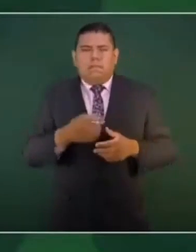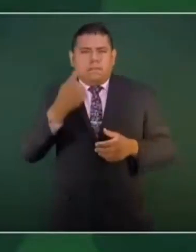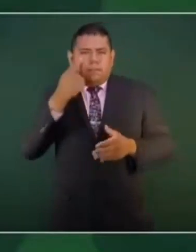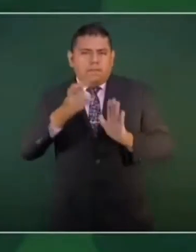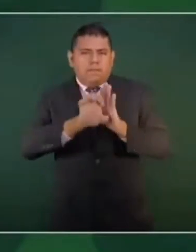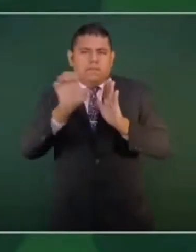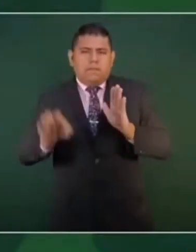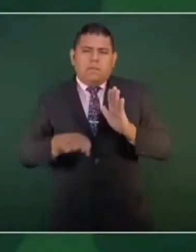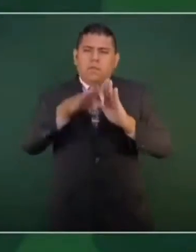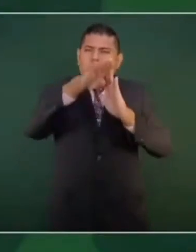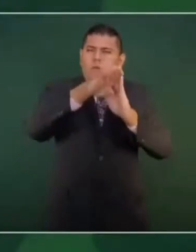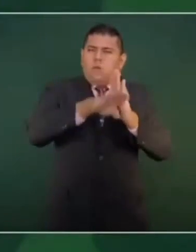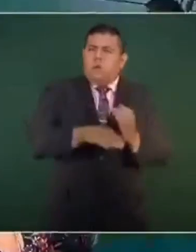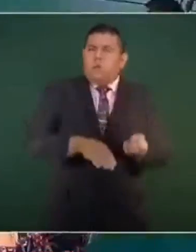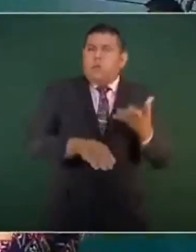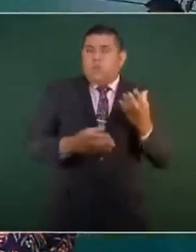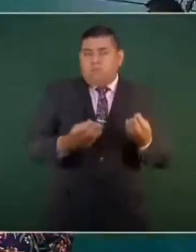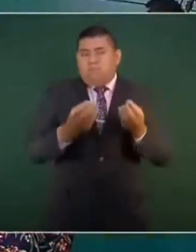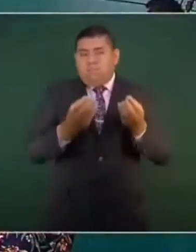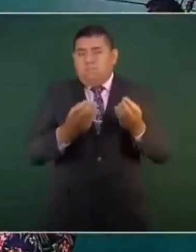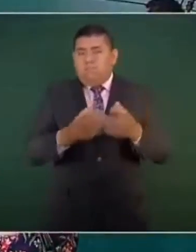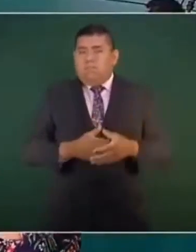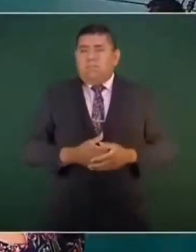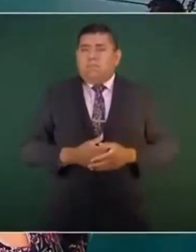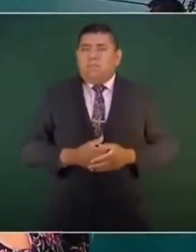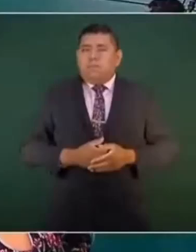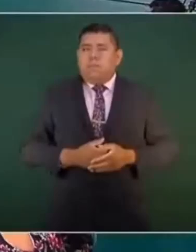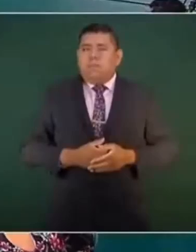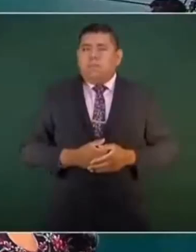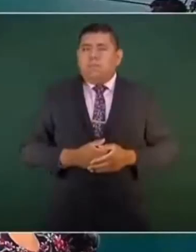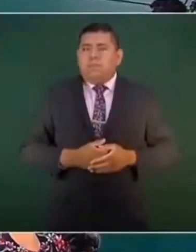una disminución considerable.